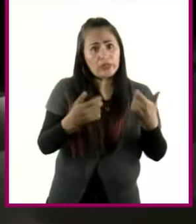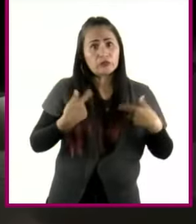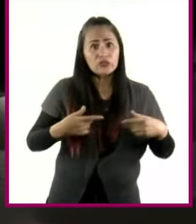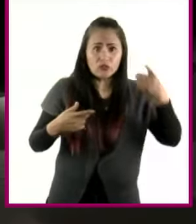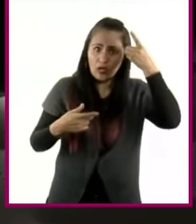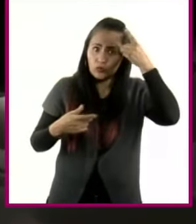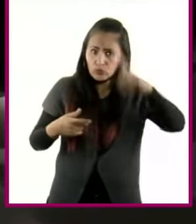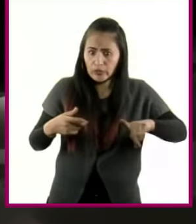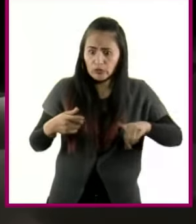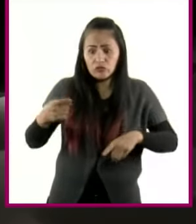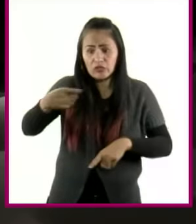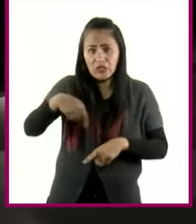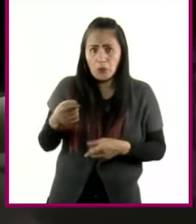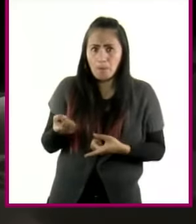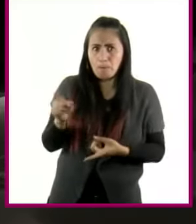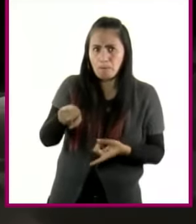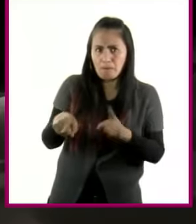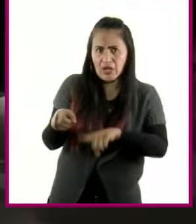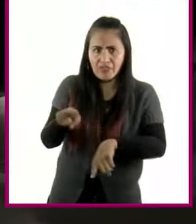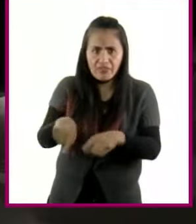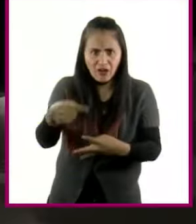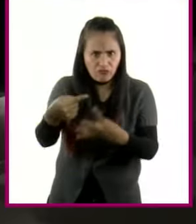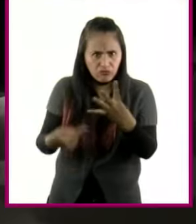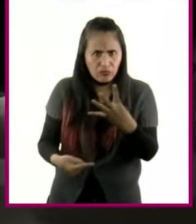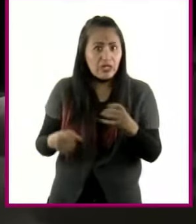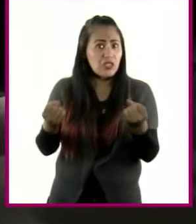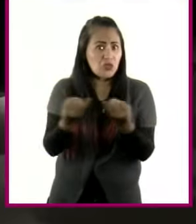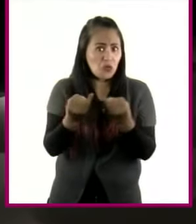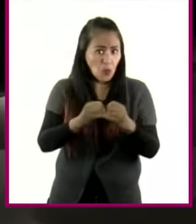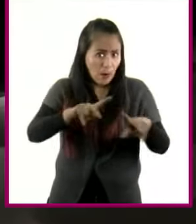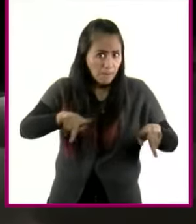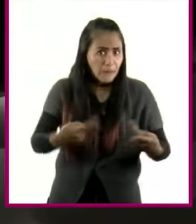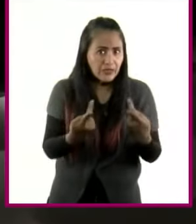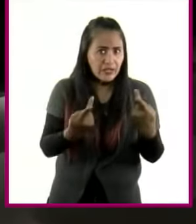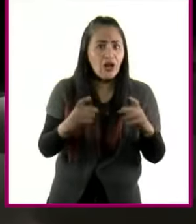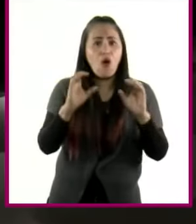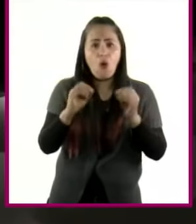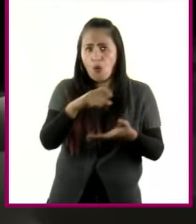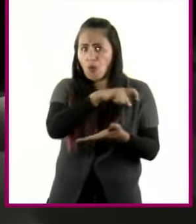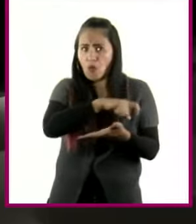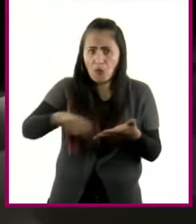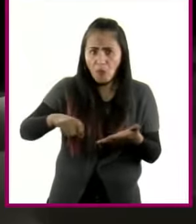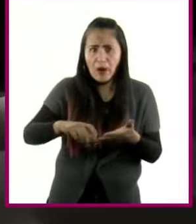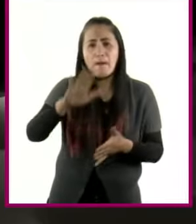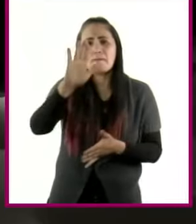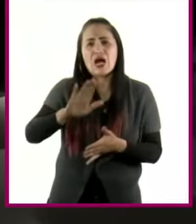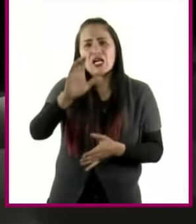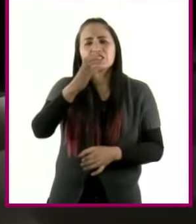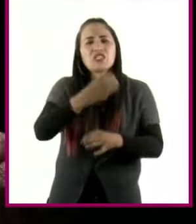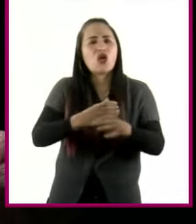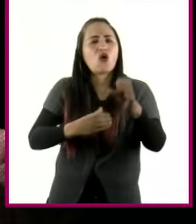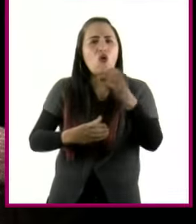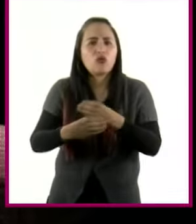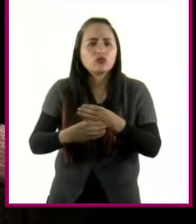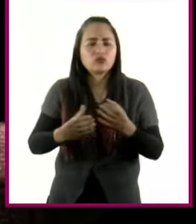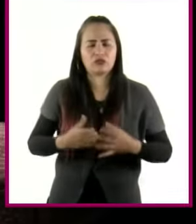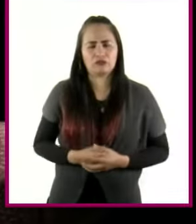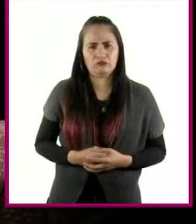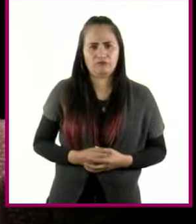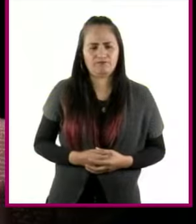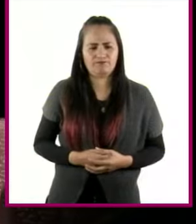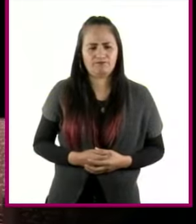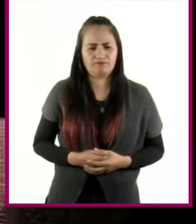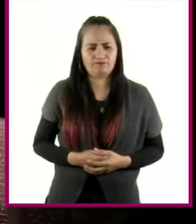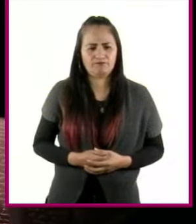podían disponer de ellos como quisieran, e incluso venderlos y comprarlos, como si fueran mercancía. En